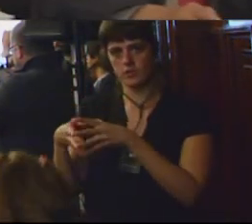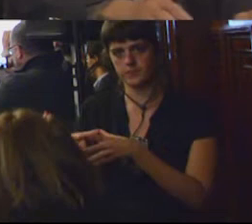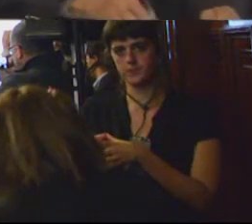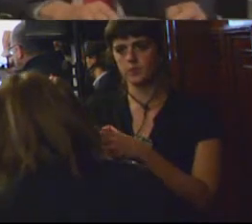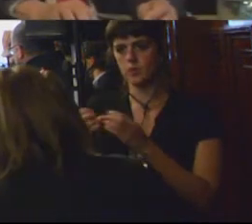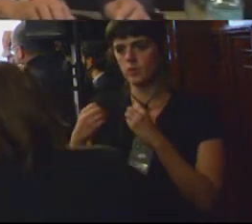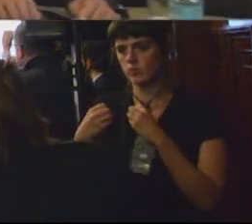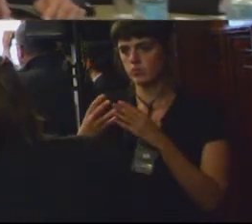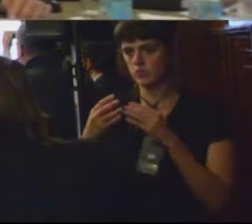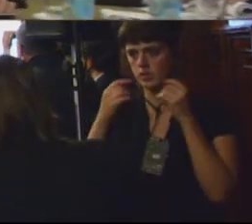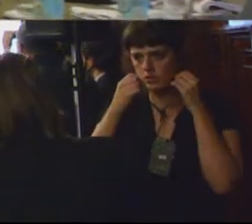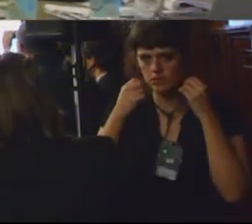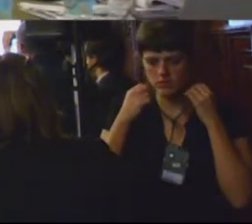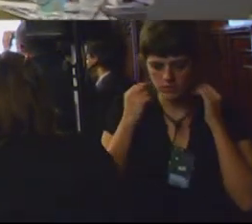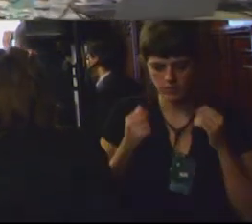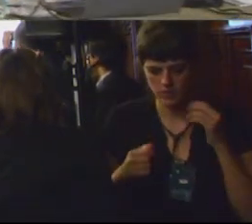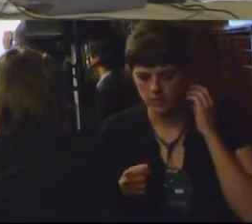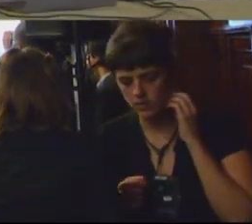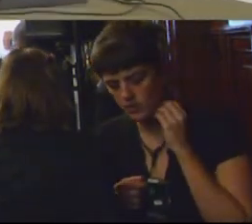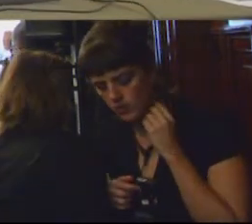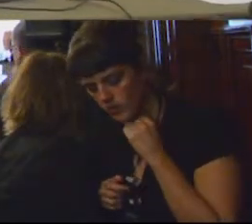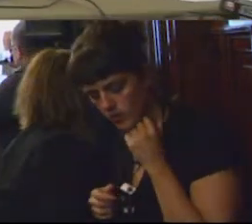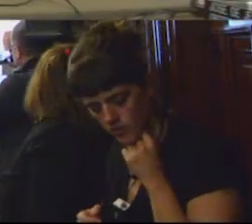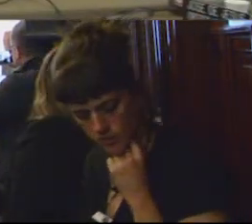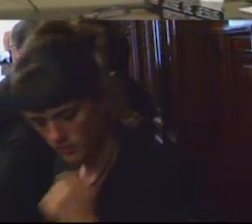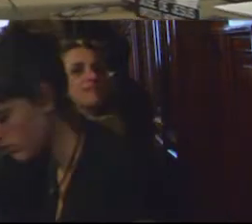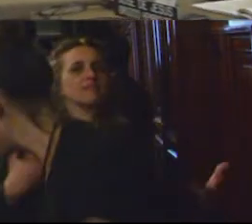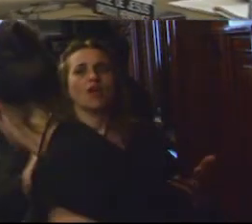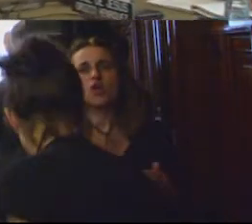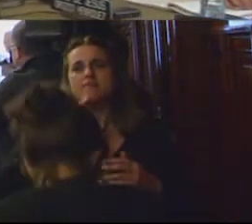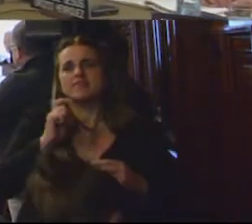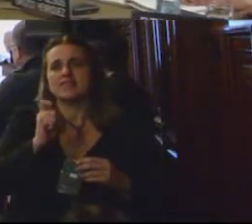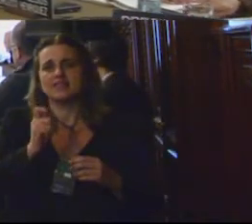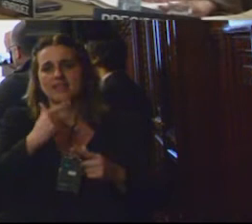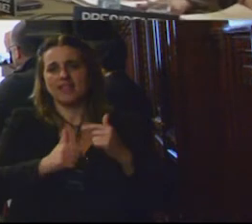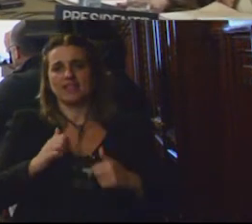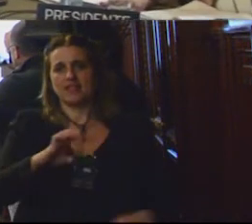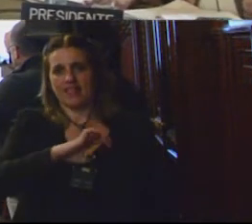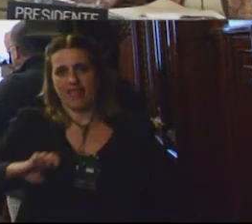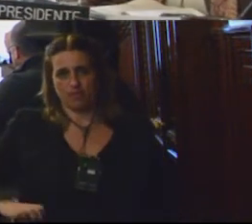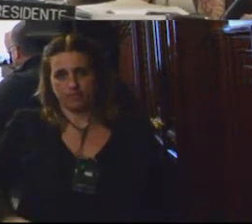gracias. Vamos a darle de inmediato la palabra al Estado.